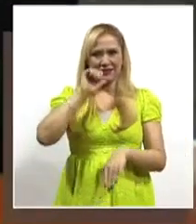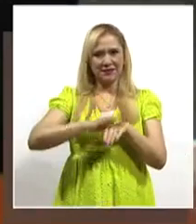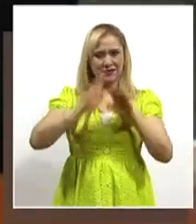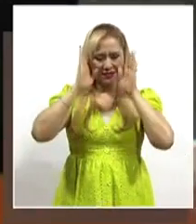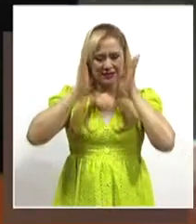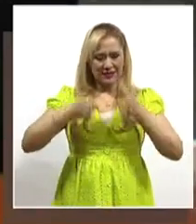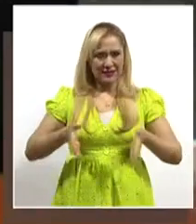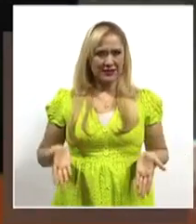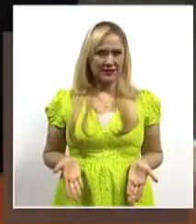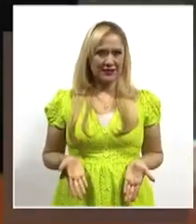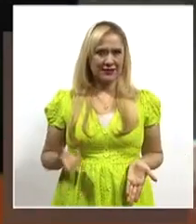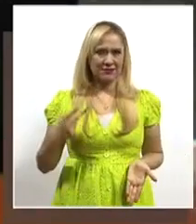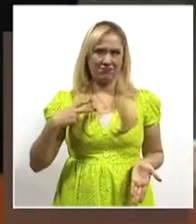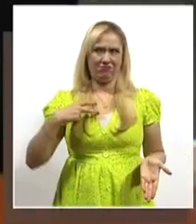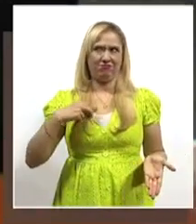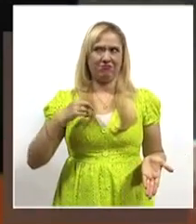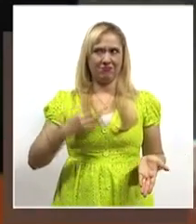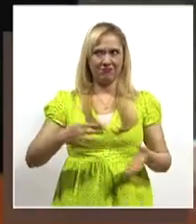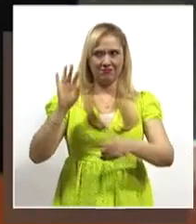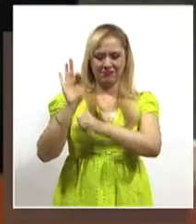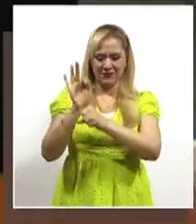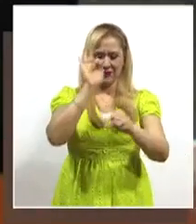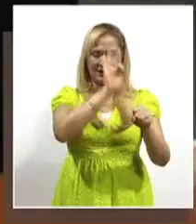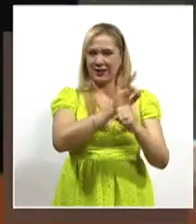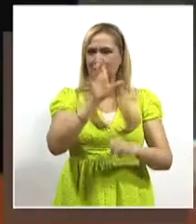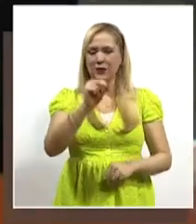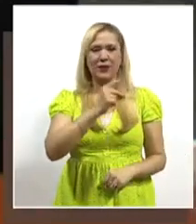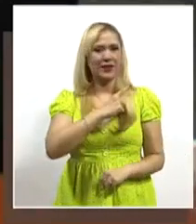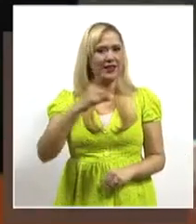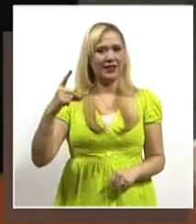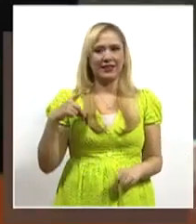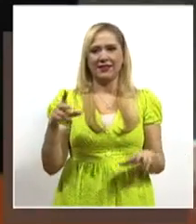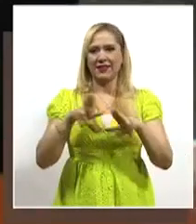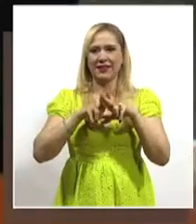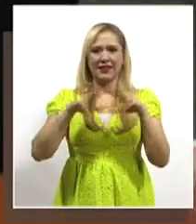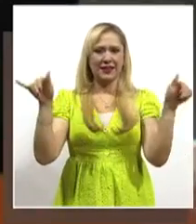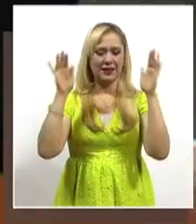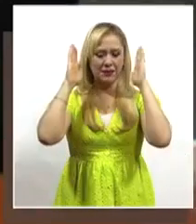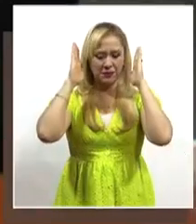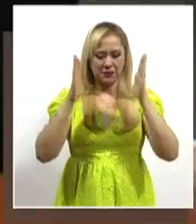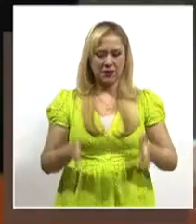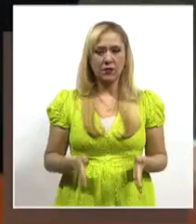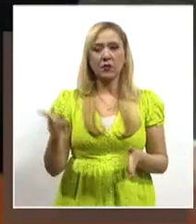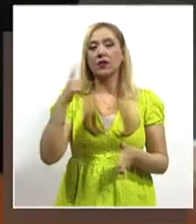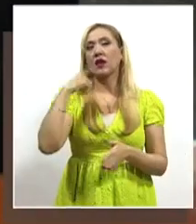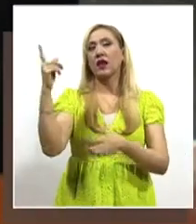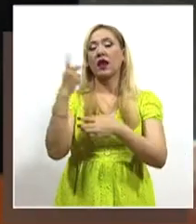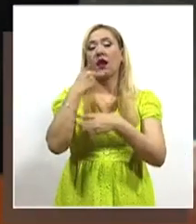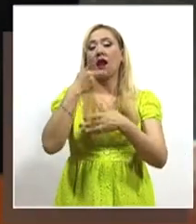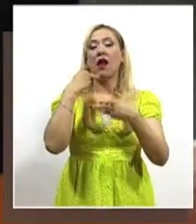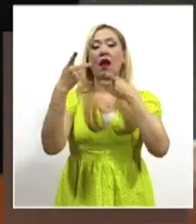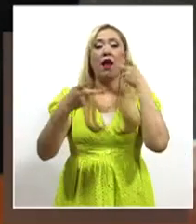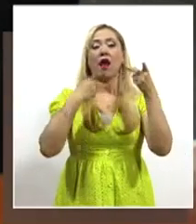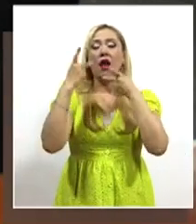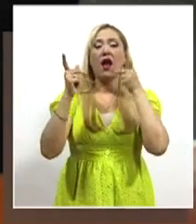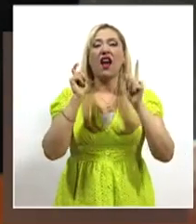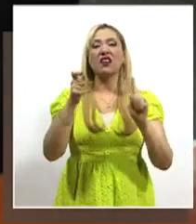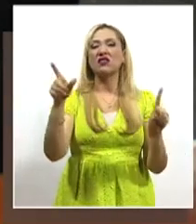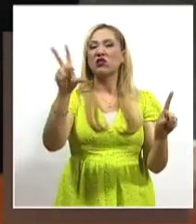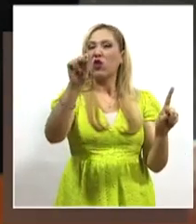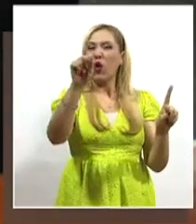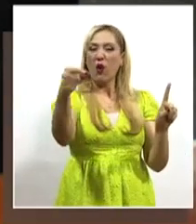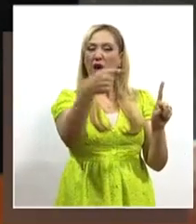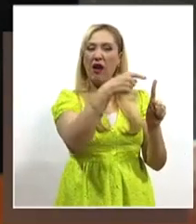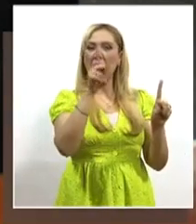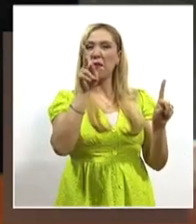Implica de forma directa un llamado expreso a no votar por una opción política que refiere como bloque conservador y hace un llamado a así continuar